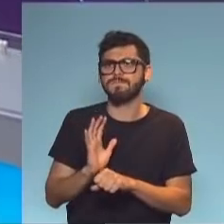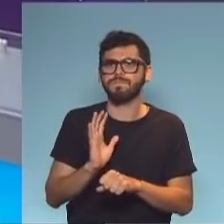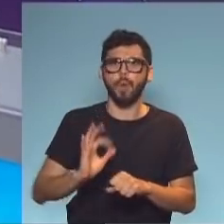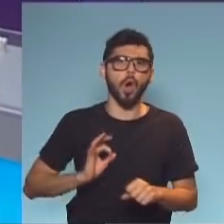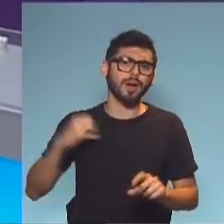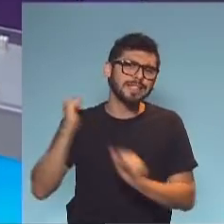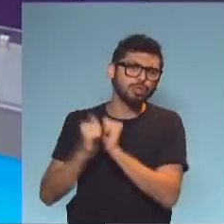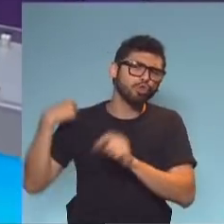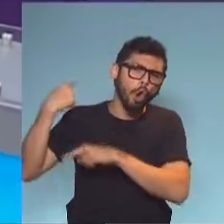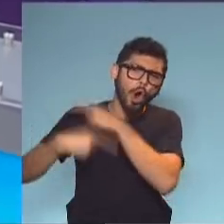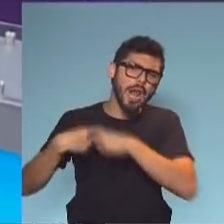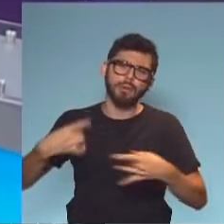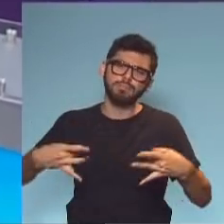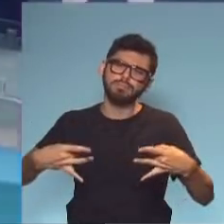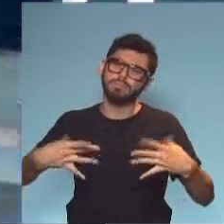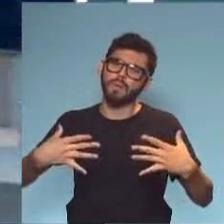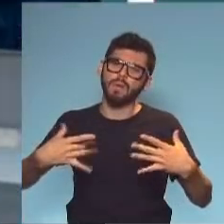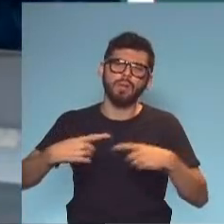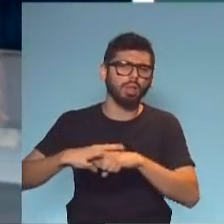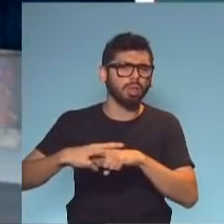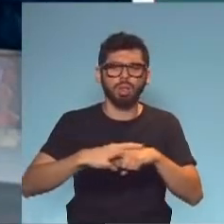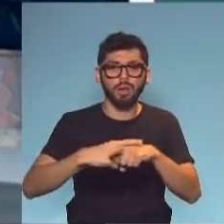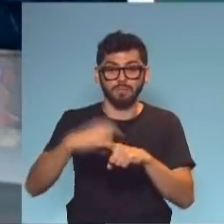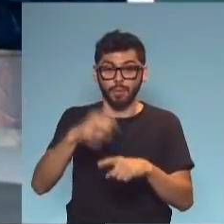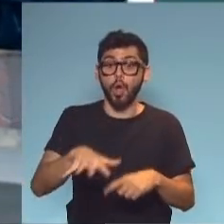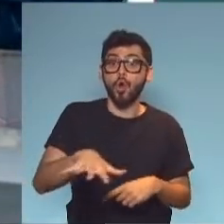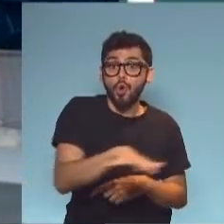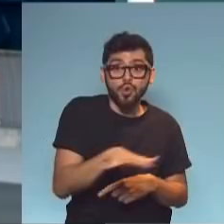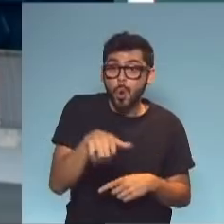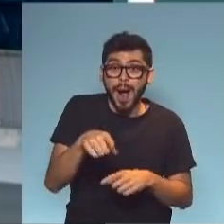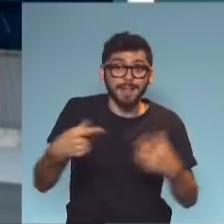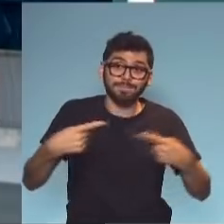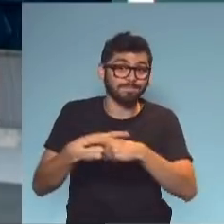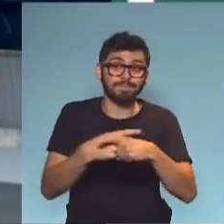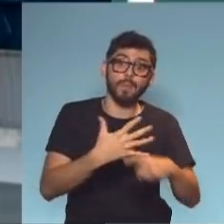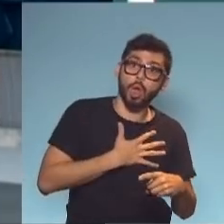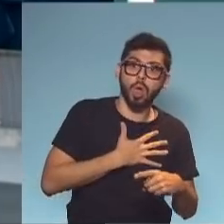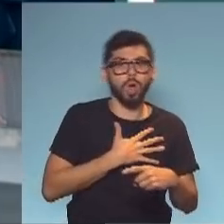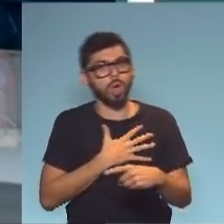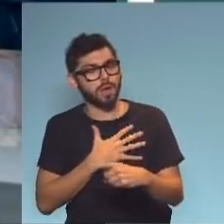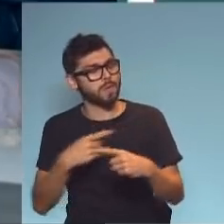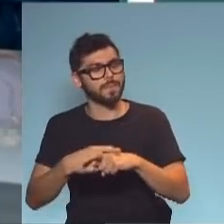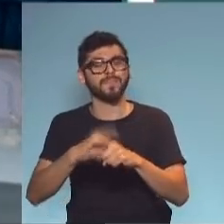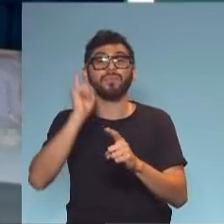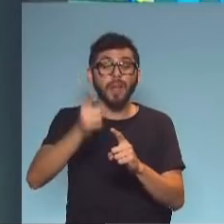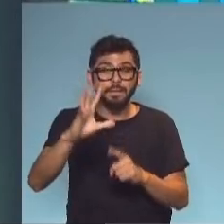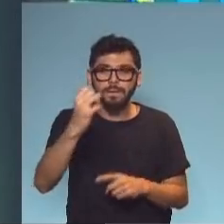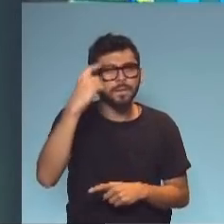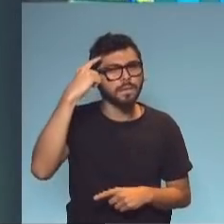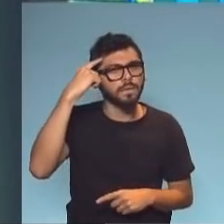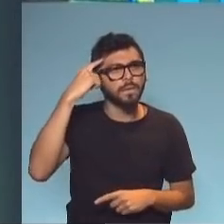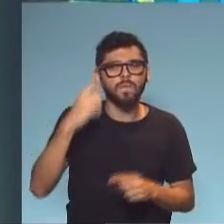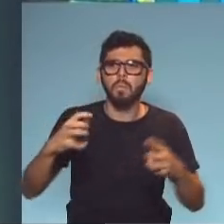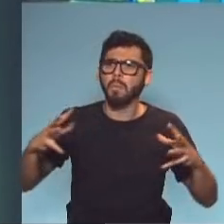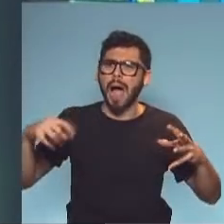histórica entre palestinos y israelíes acerca de justamente el territorio, y sobre todo hay que entender que se desató por esta decisión